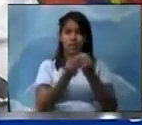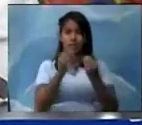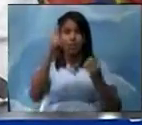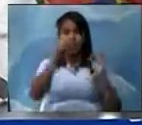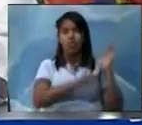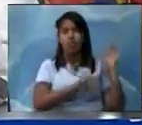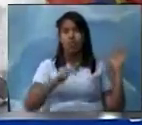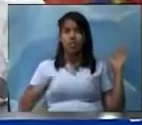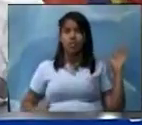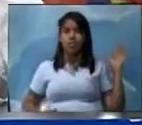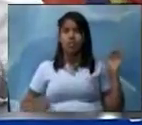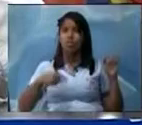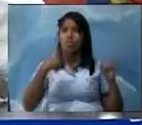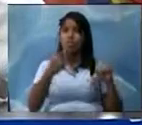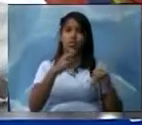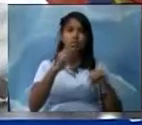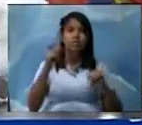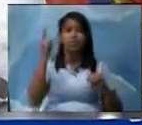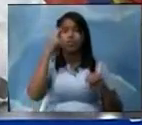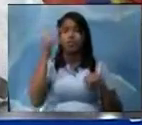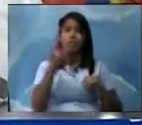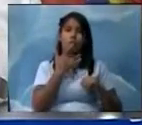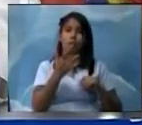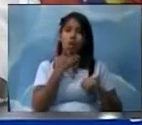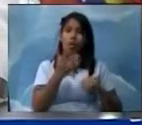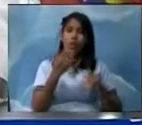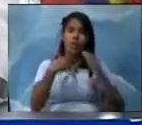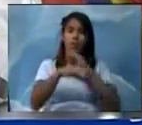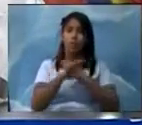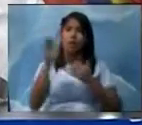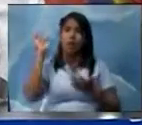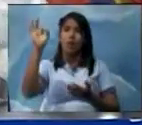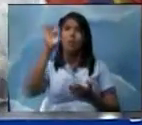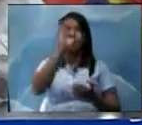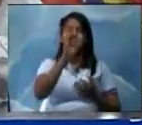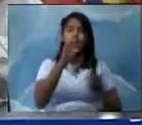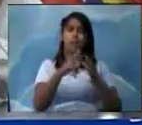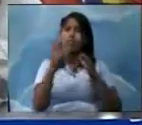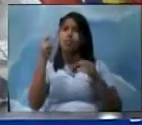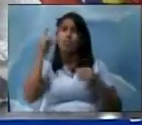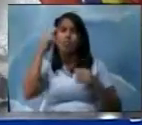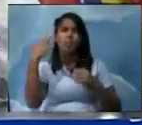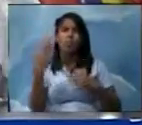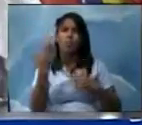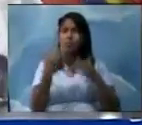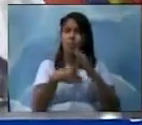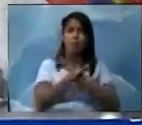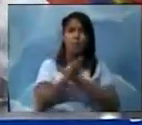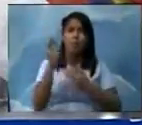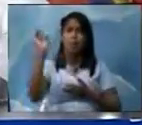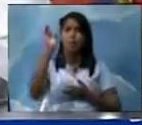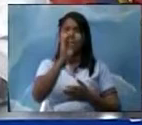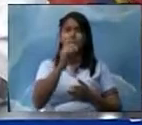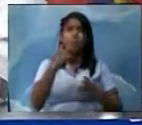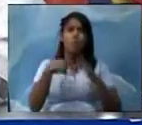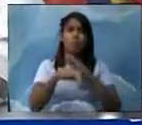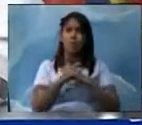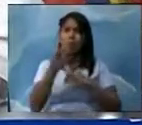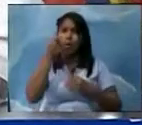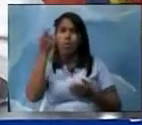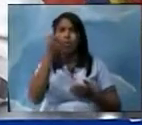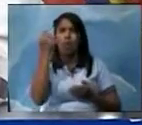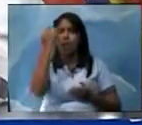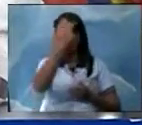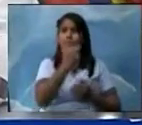al Señor cuando no sabemos Algo vamos a predicar no sabemos qué Vamos a predicar pues vamos a buscar